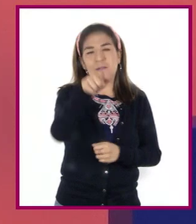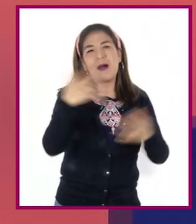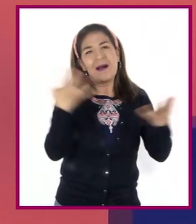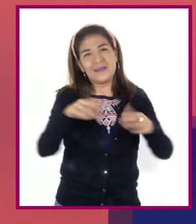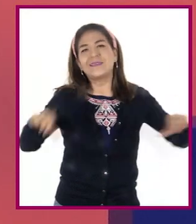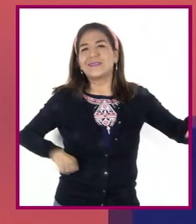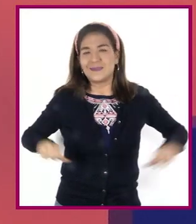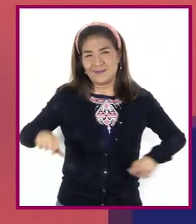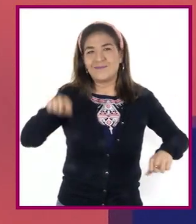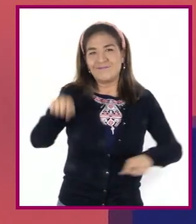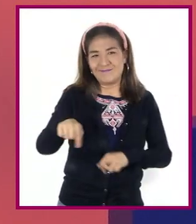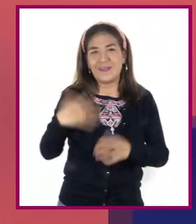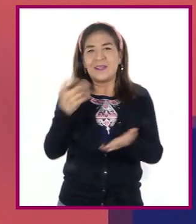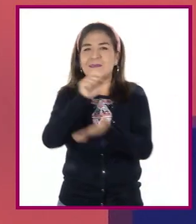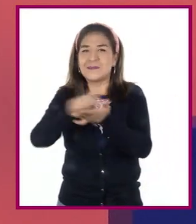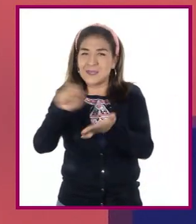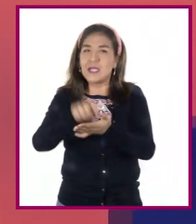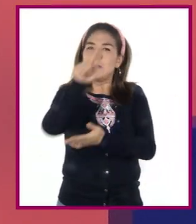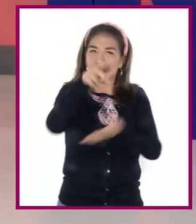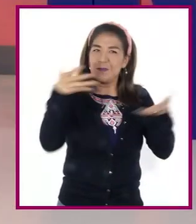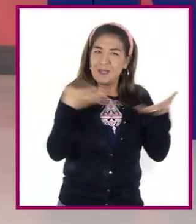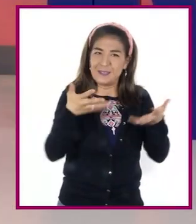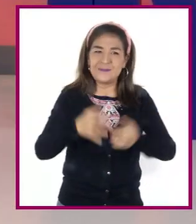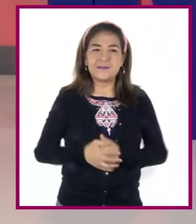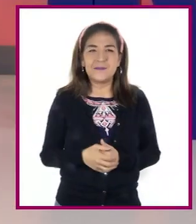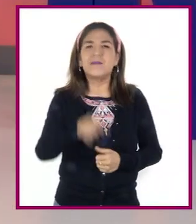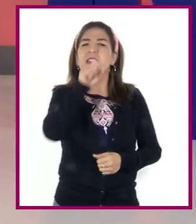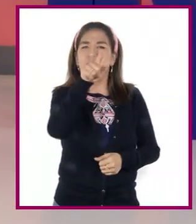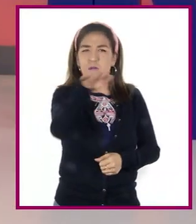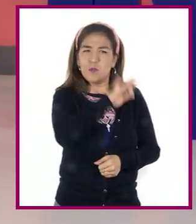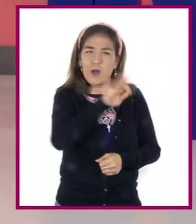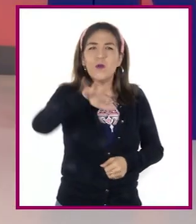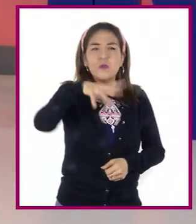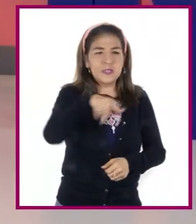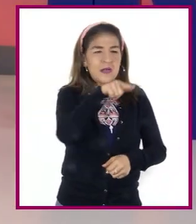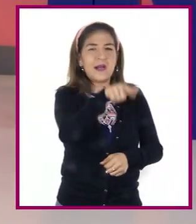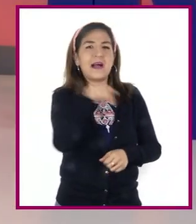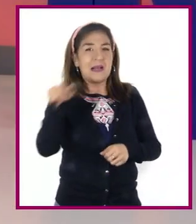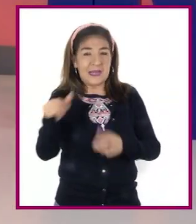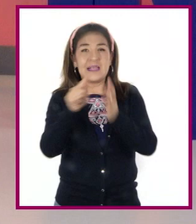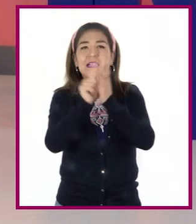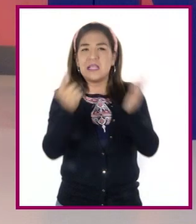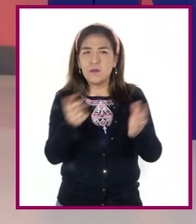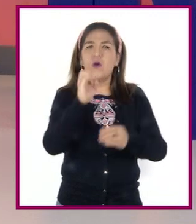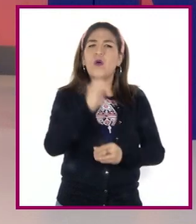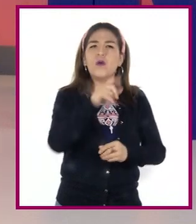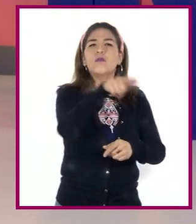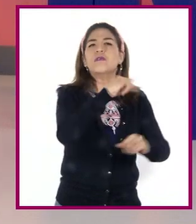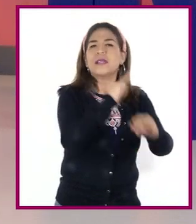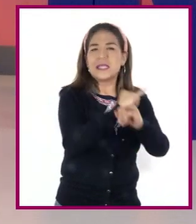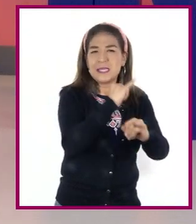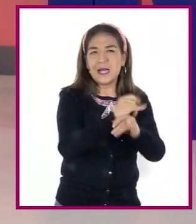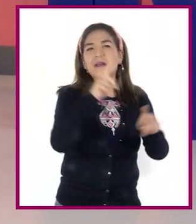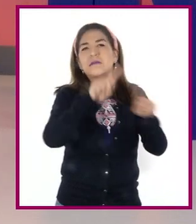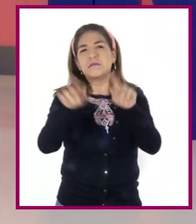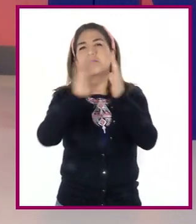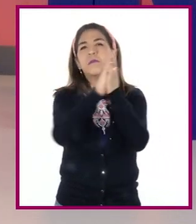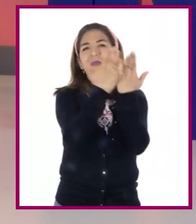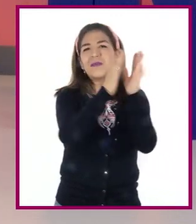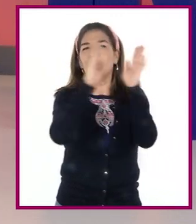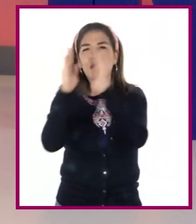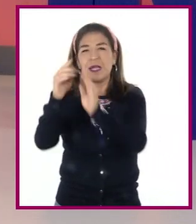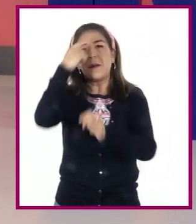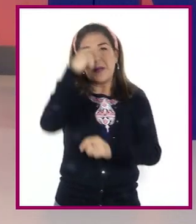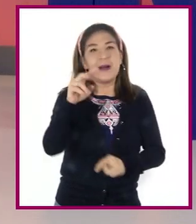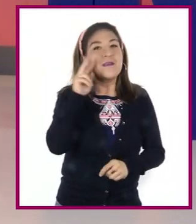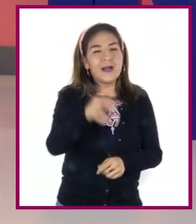actividades que ahí les propongan. Además, pueden buscar poemas en su libro o en repositorios digitales o bibliotecas para encontrar